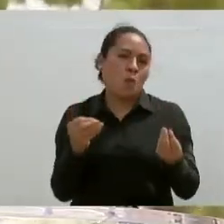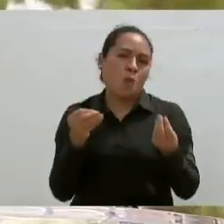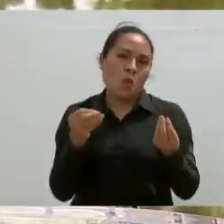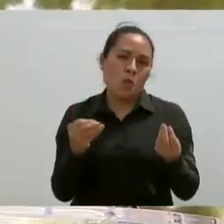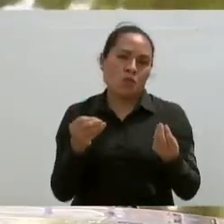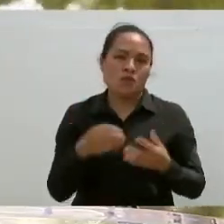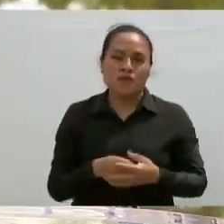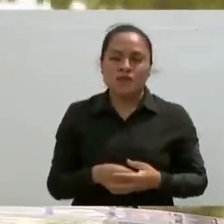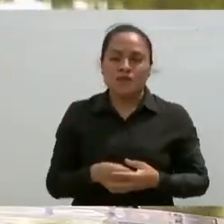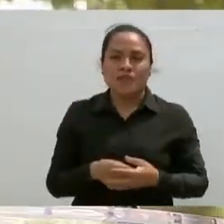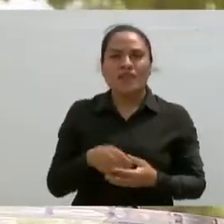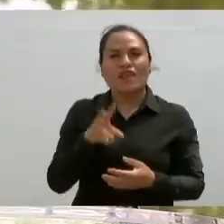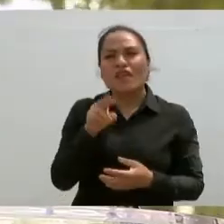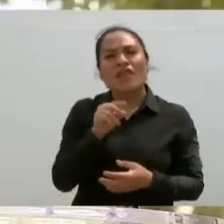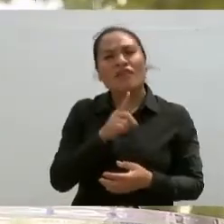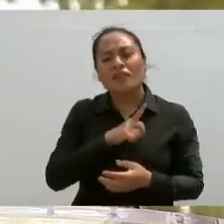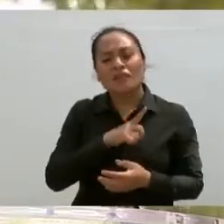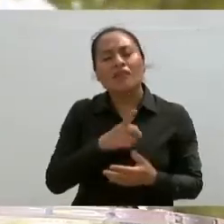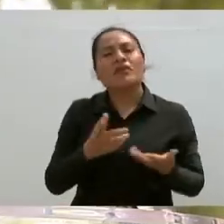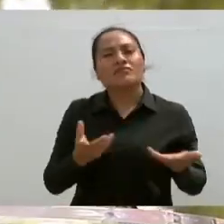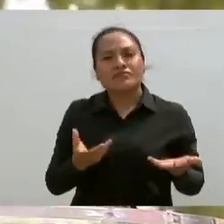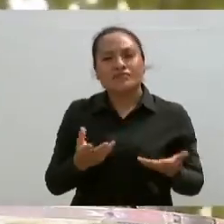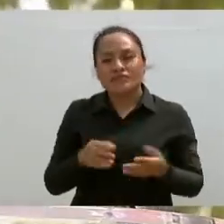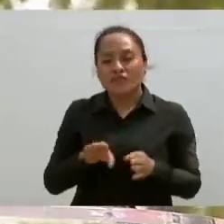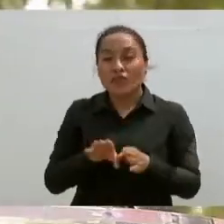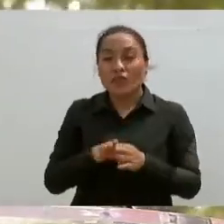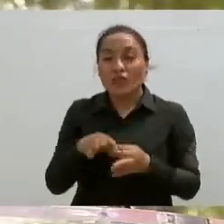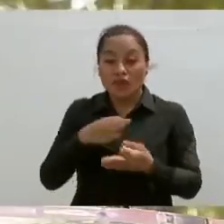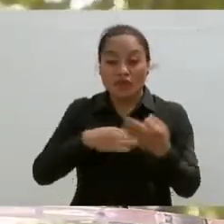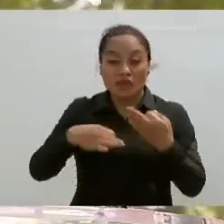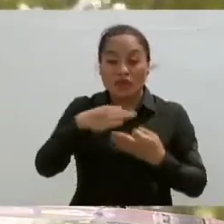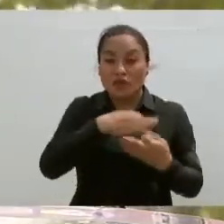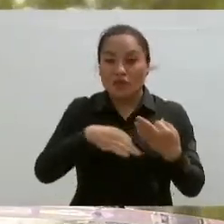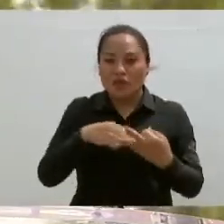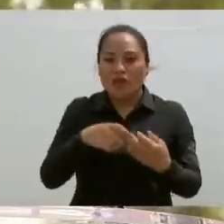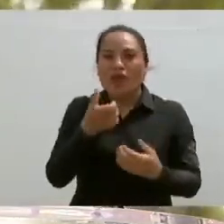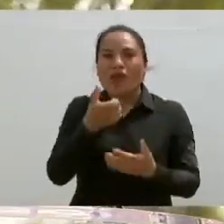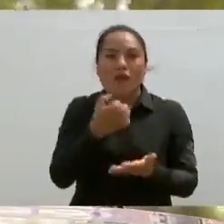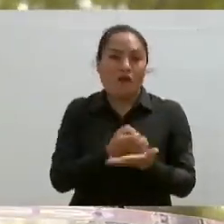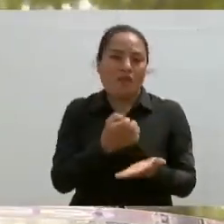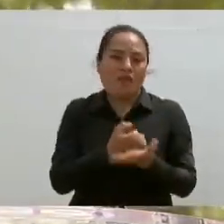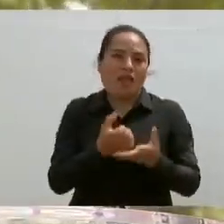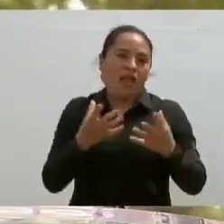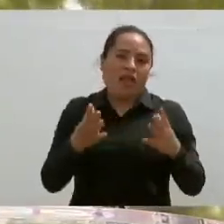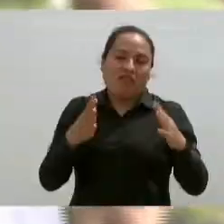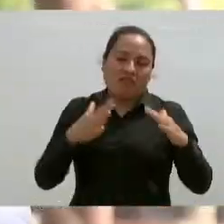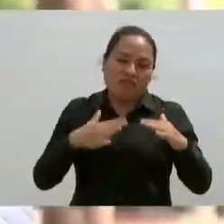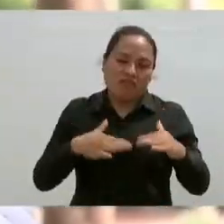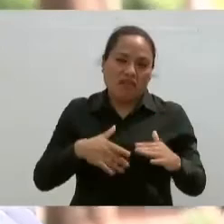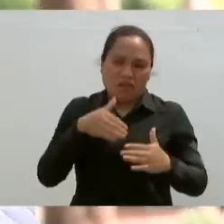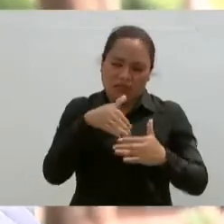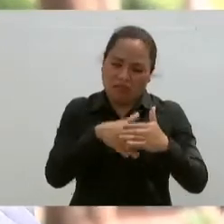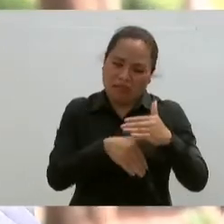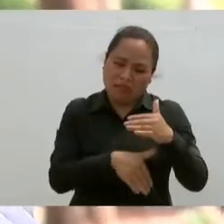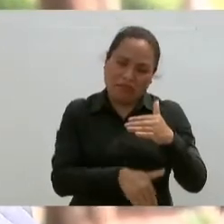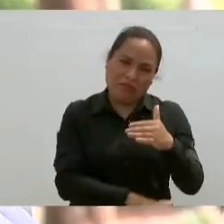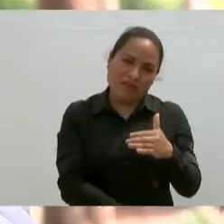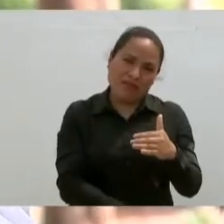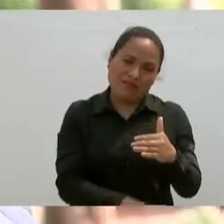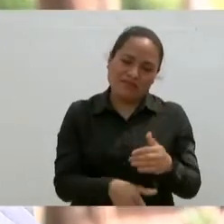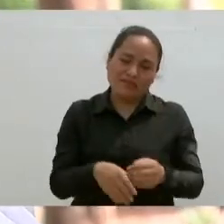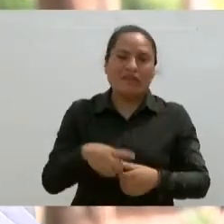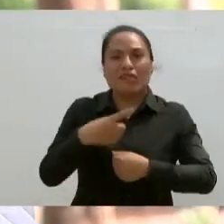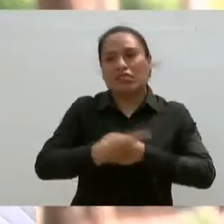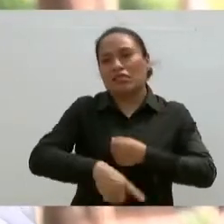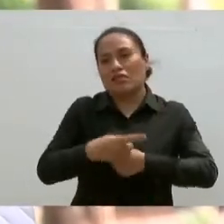para que no se nos cayera tanto la economía, sobre todo que no se afectara tanto